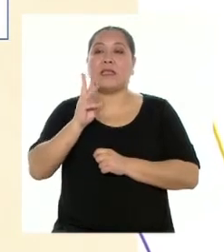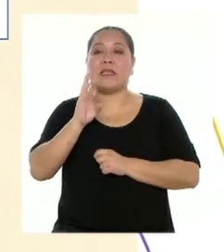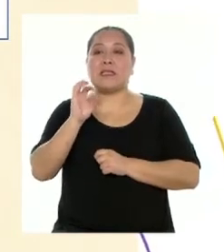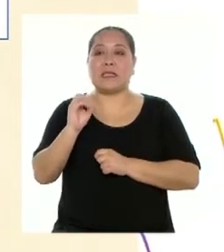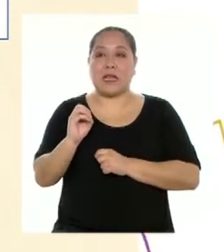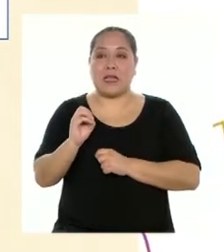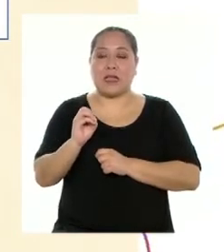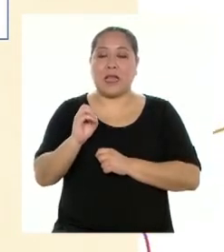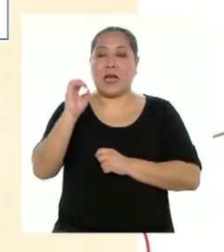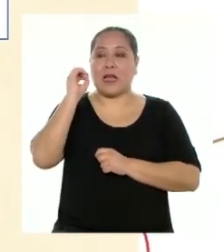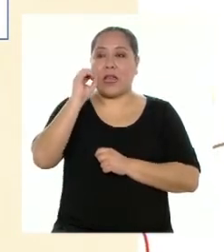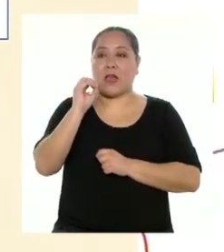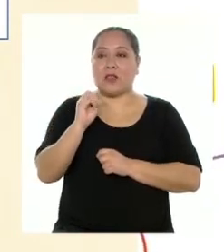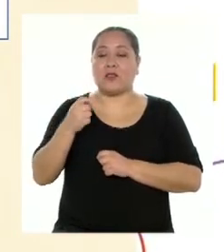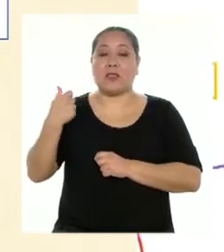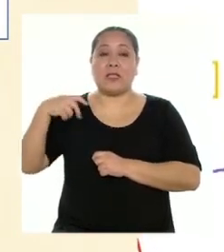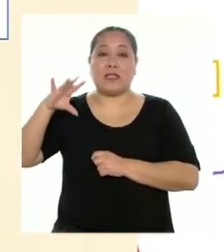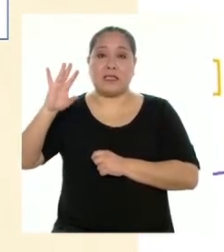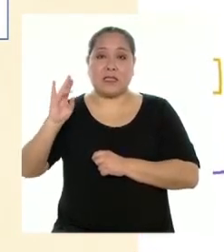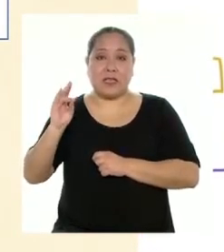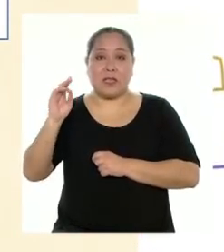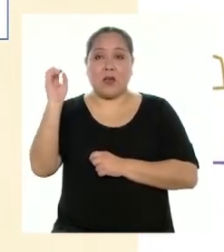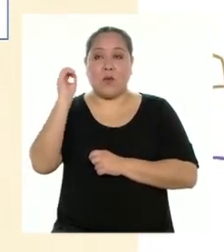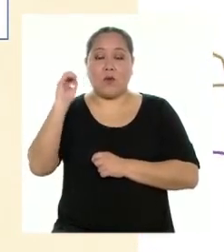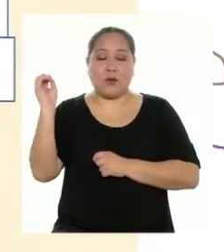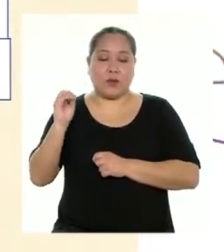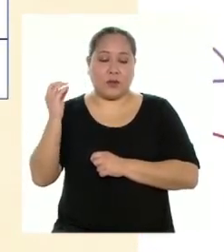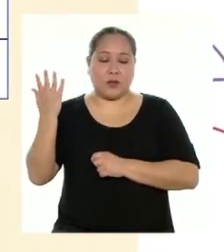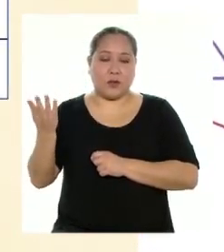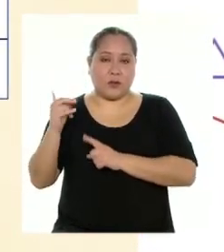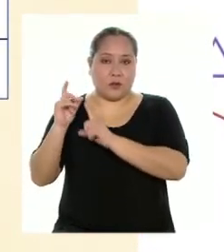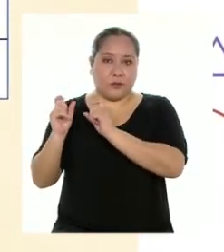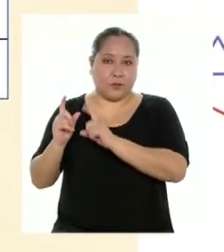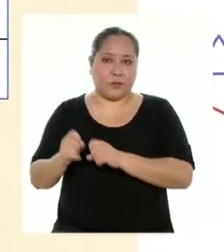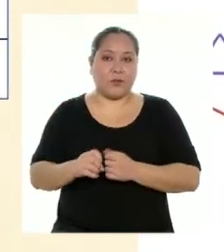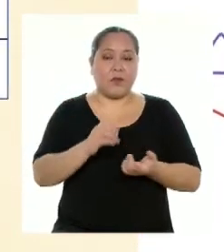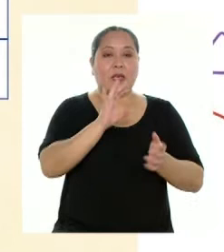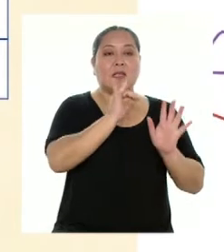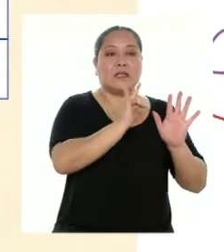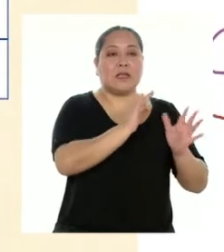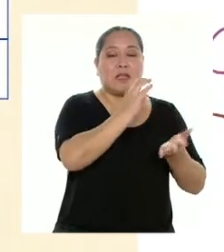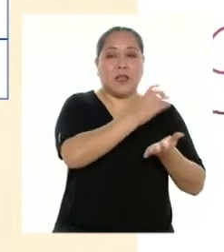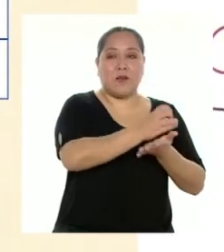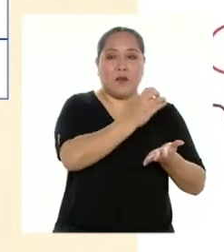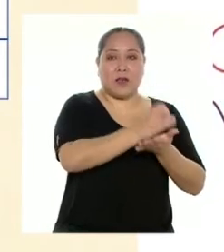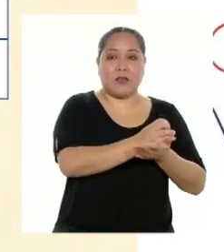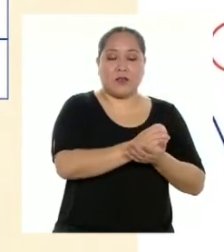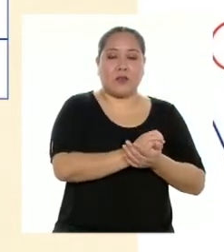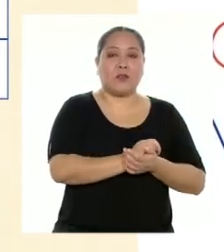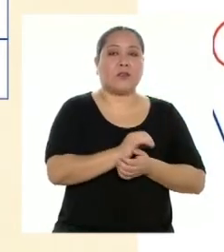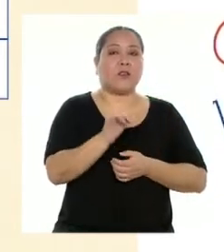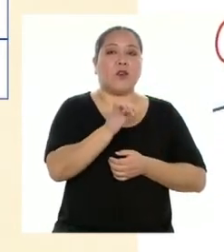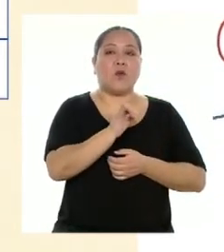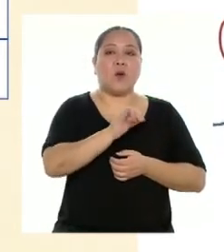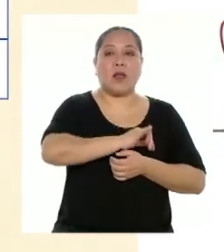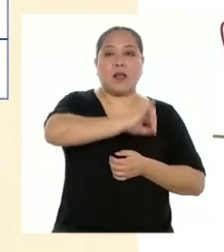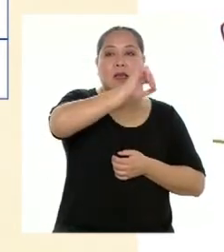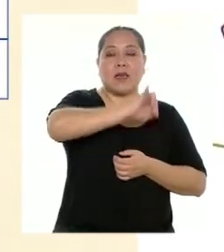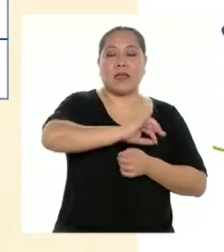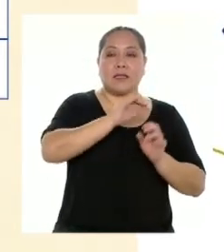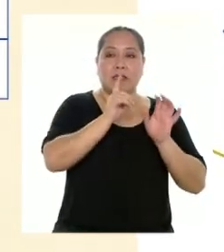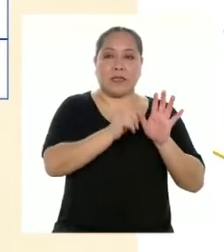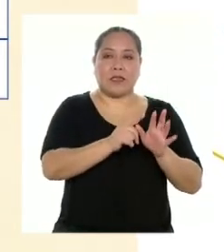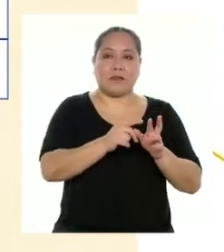el 17% de encuestados. Para 7 vasos la cantidad de personas fue la misma que para 6,